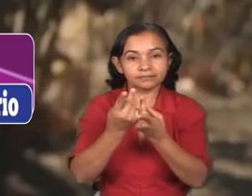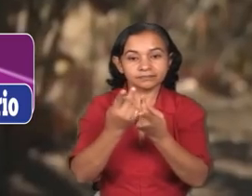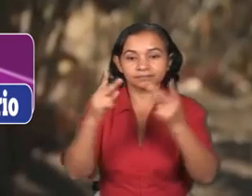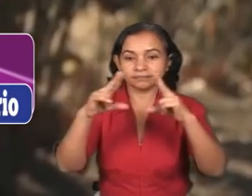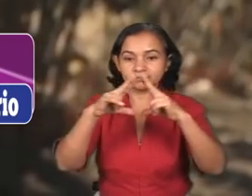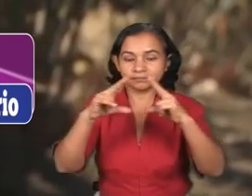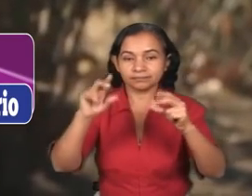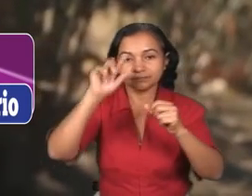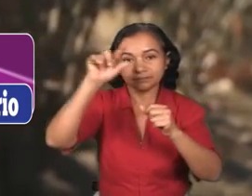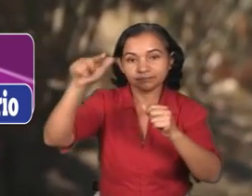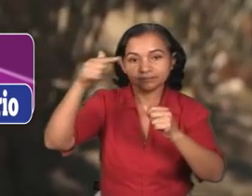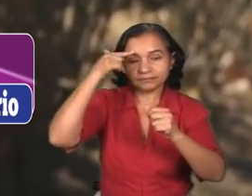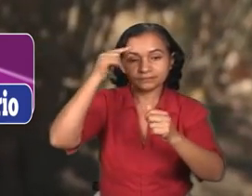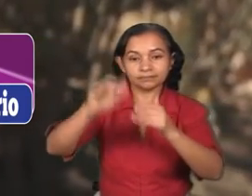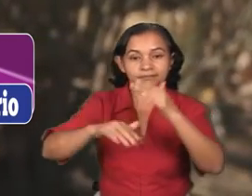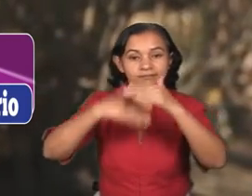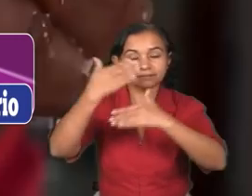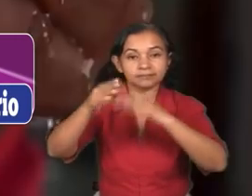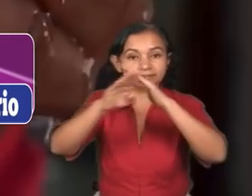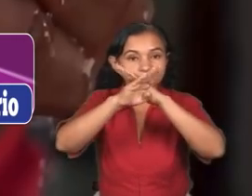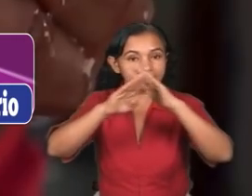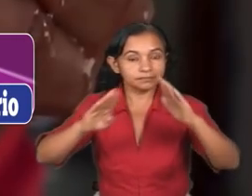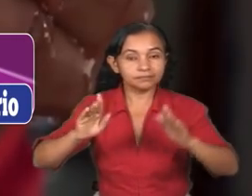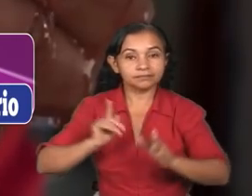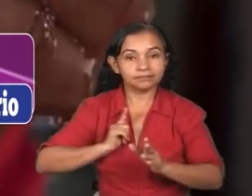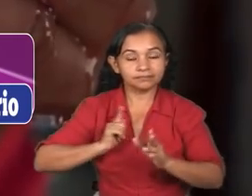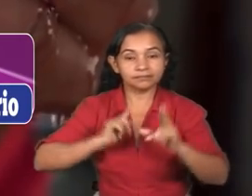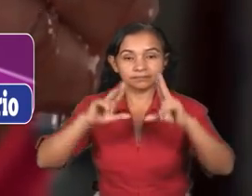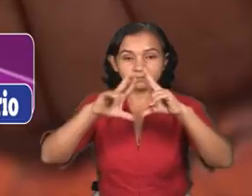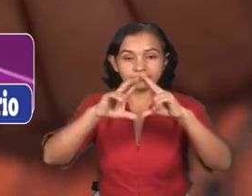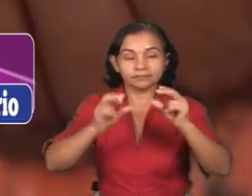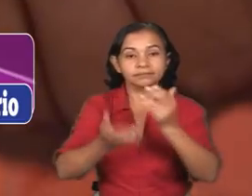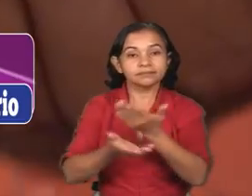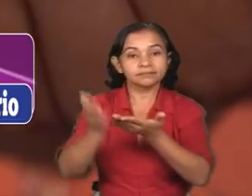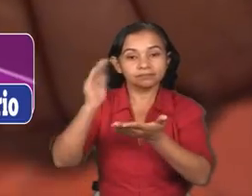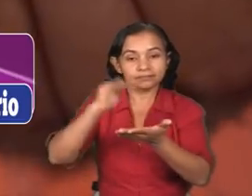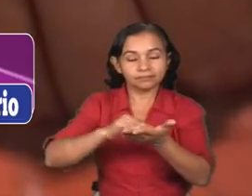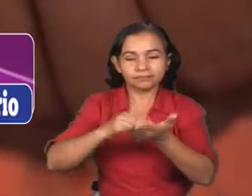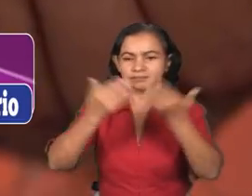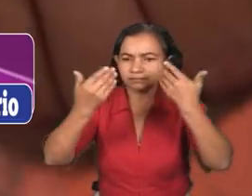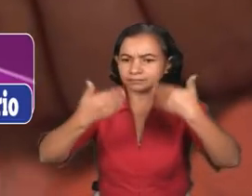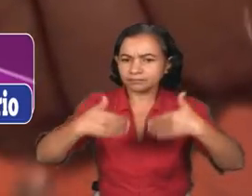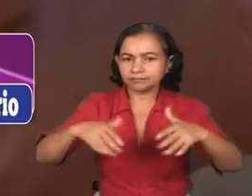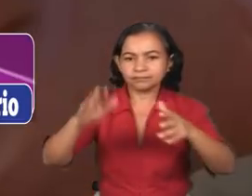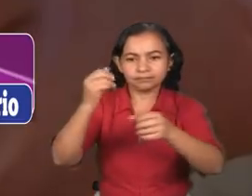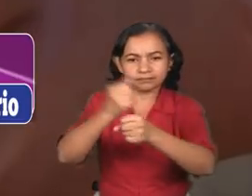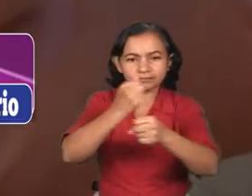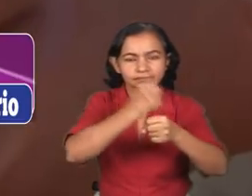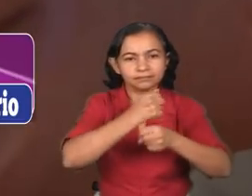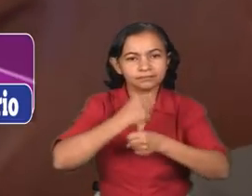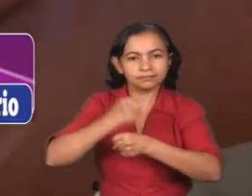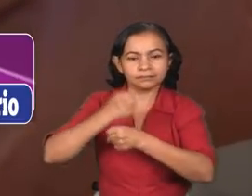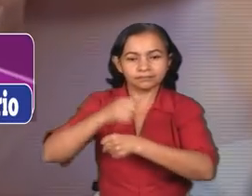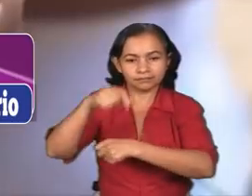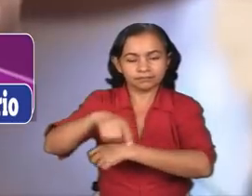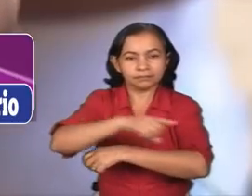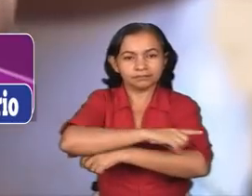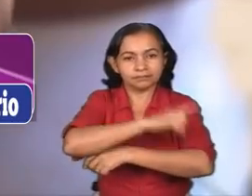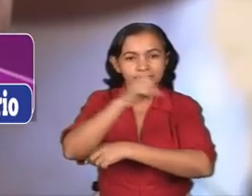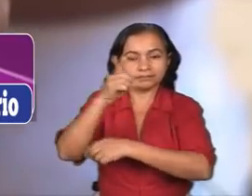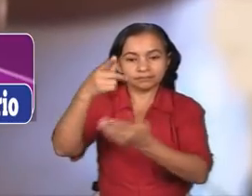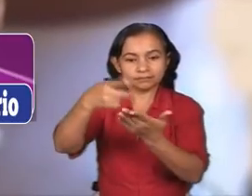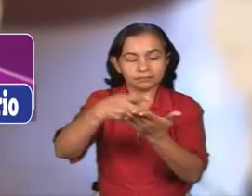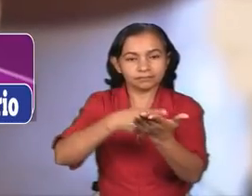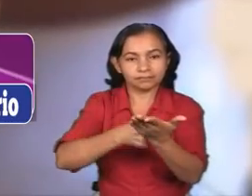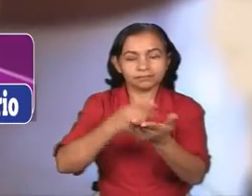después de que la paz retornó al país, volvimos a agarrar la normalidad de ejecución de nuestras obras, y hoy por hoy nosotros, nuestros proyectos